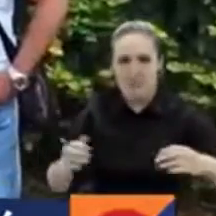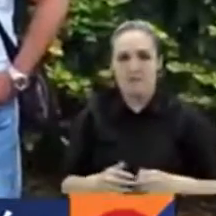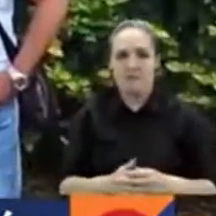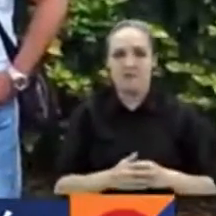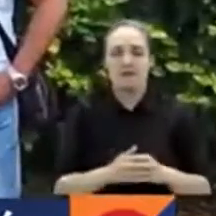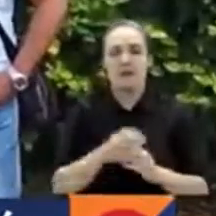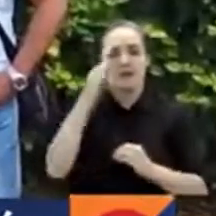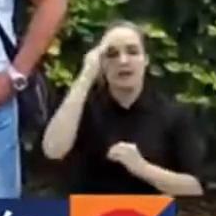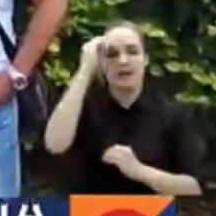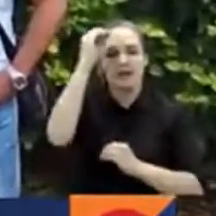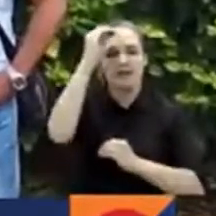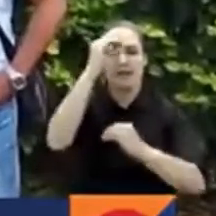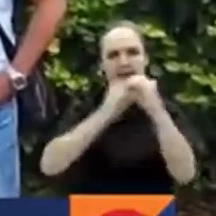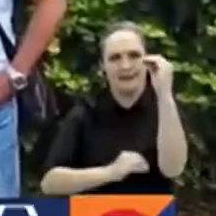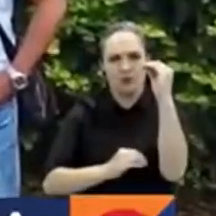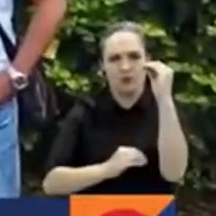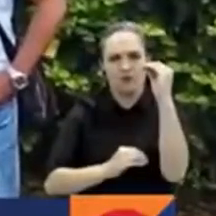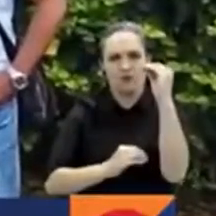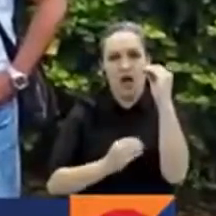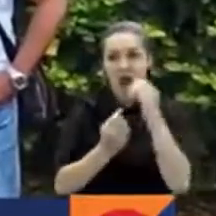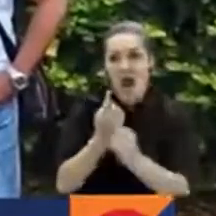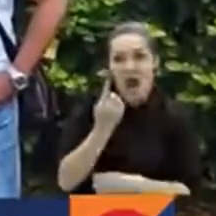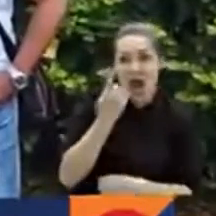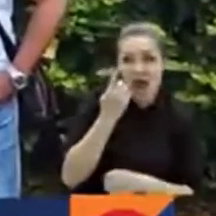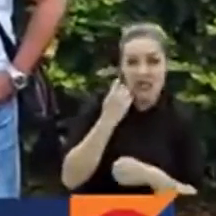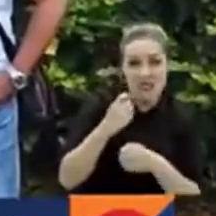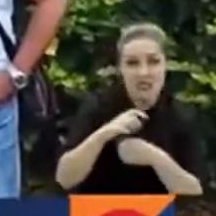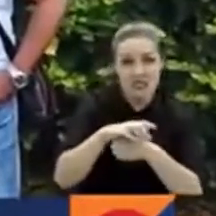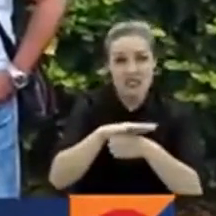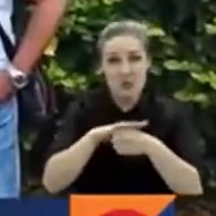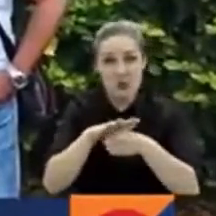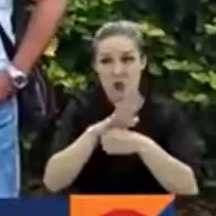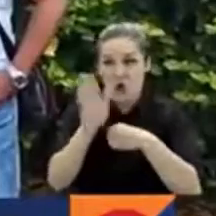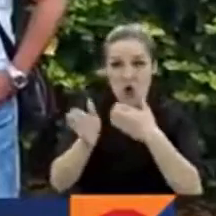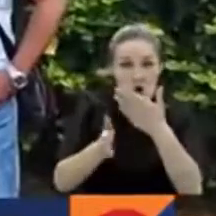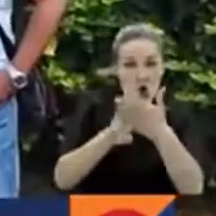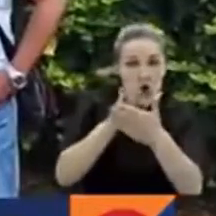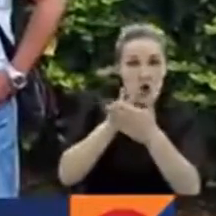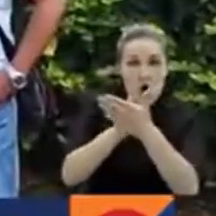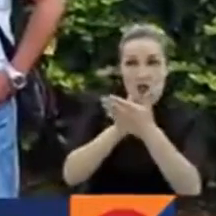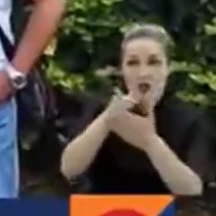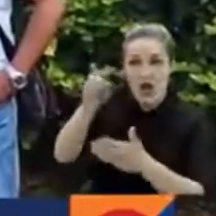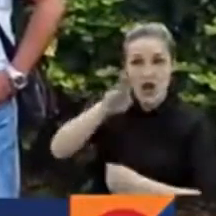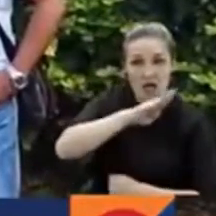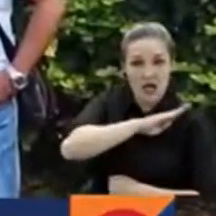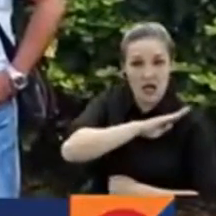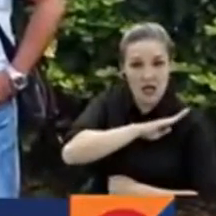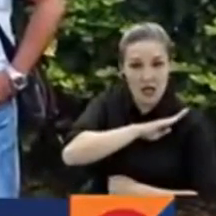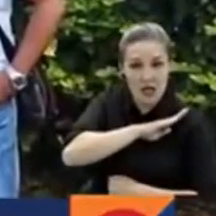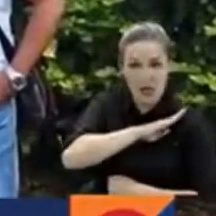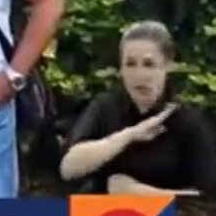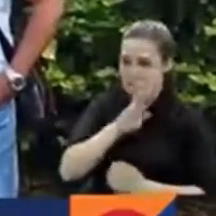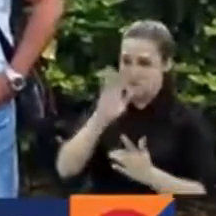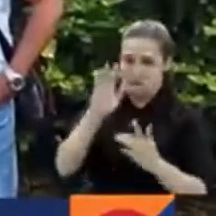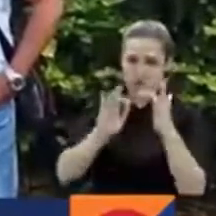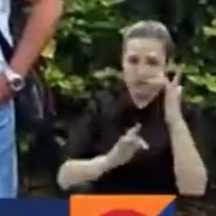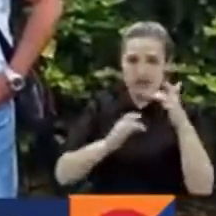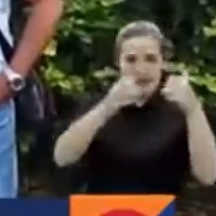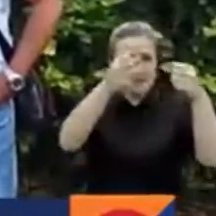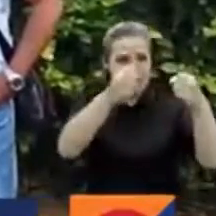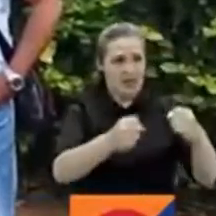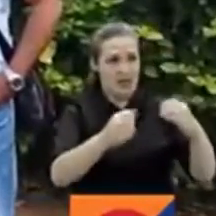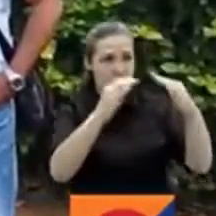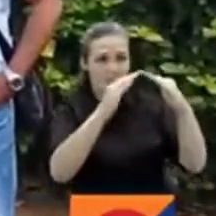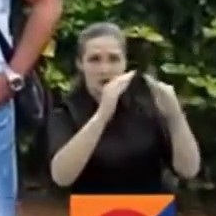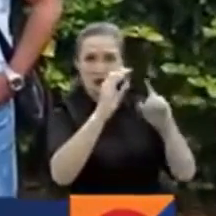Rechazamos rotundamente el escenario de ayer en cuanto a la infraestructura de la alcaldía municipal de Caucasia, de la Casa de